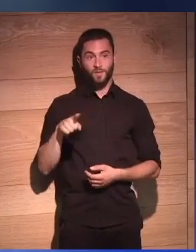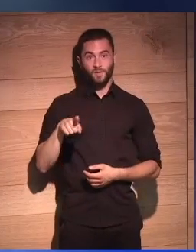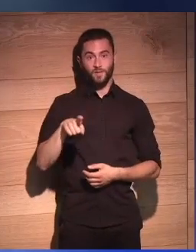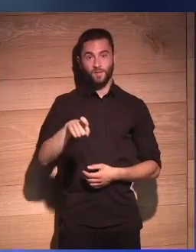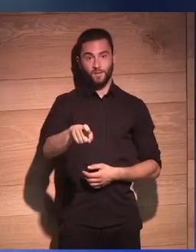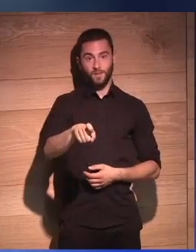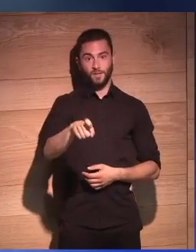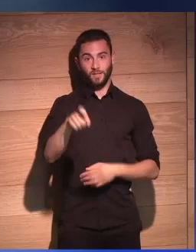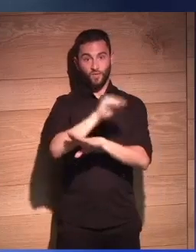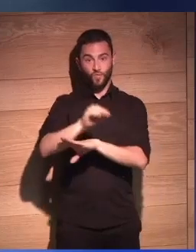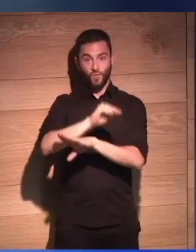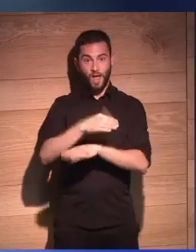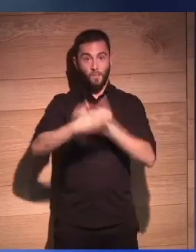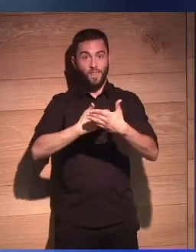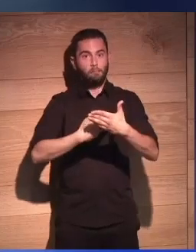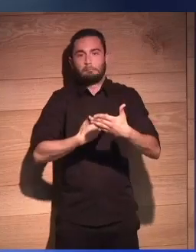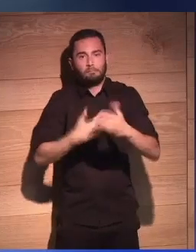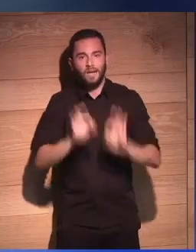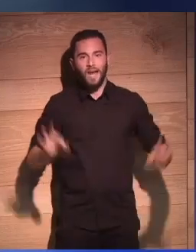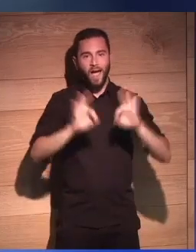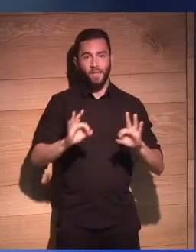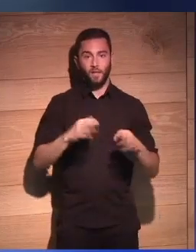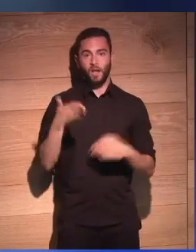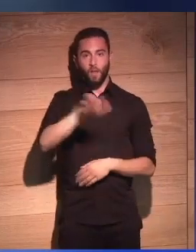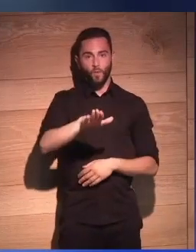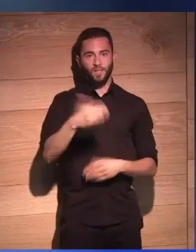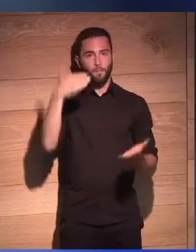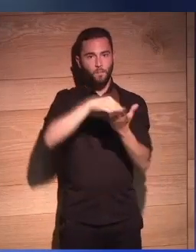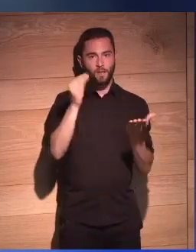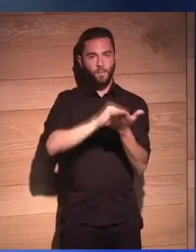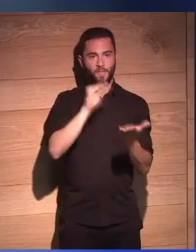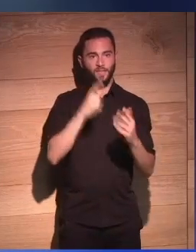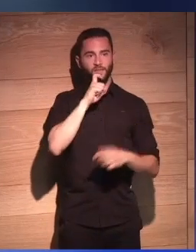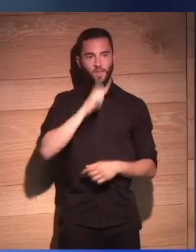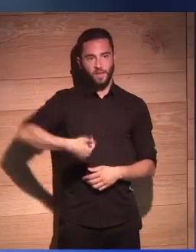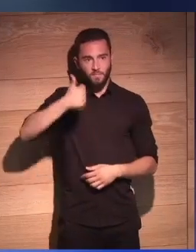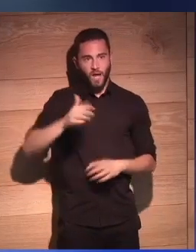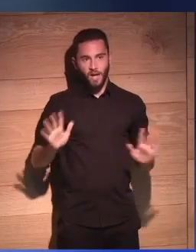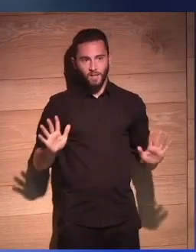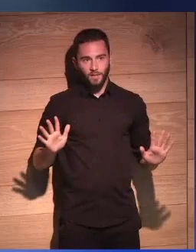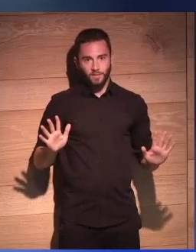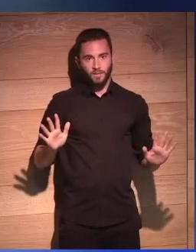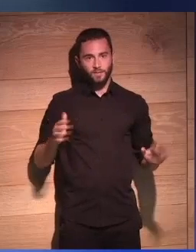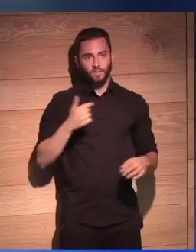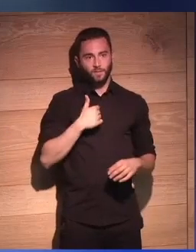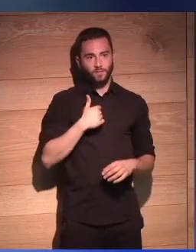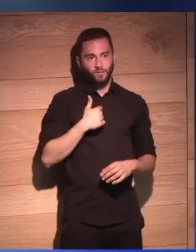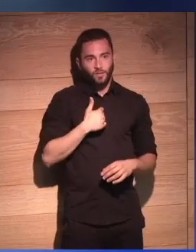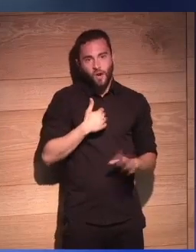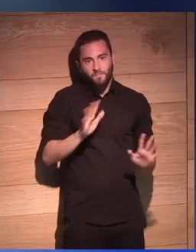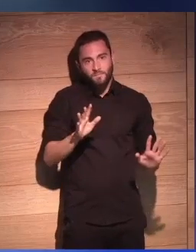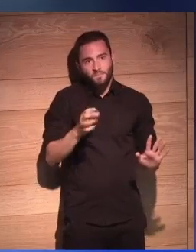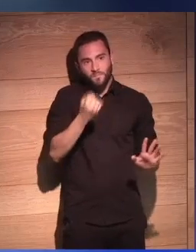avanzado ni una pulgada. ¿Y qué pasa con la muerte, que es 1000 veces más complicado? Bueno, pero vamos a ver cosas. No tengo el mismo optimismo con respecto a eso,